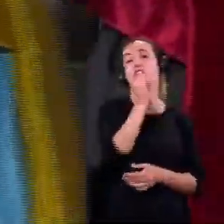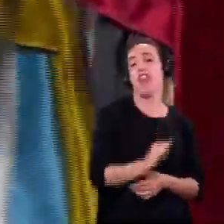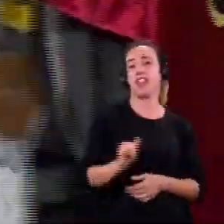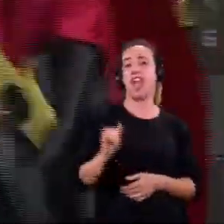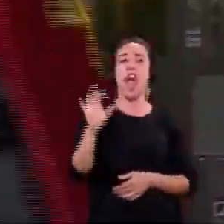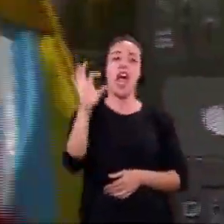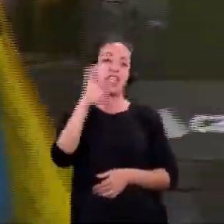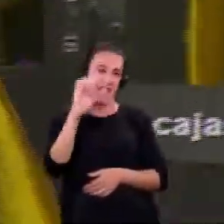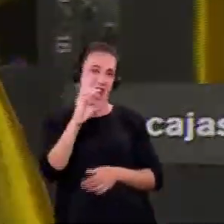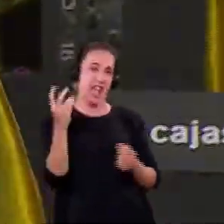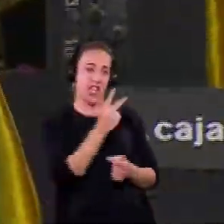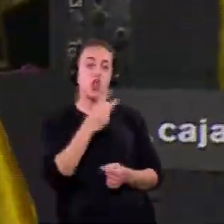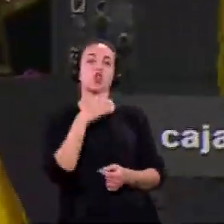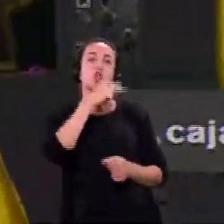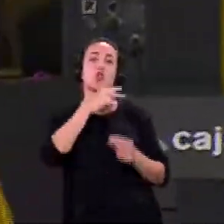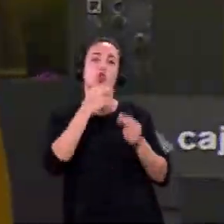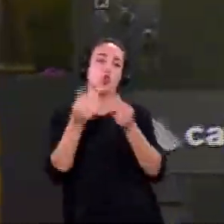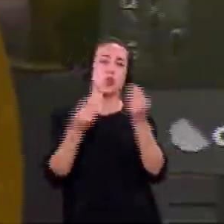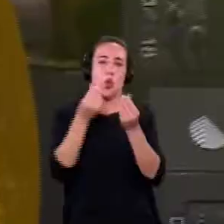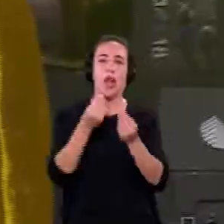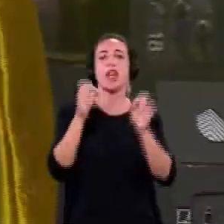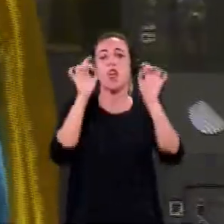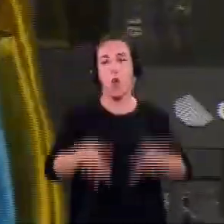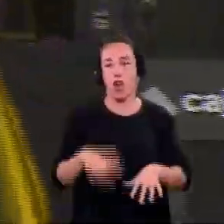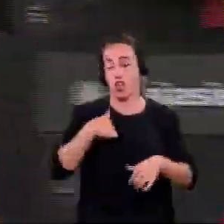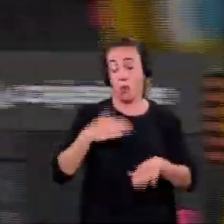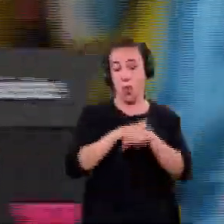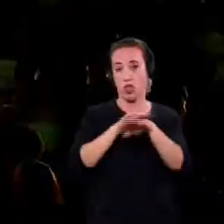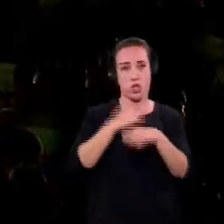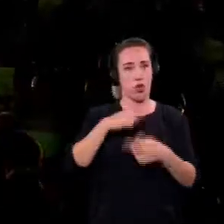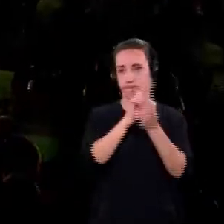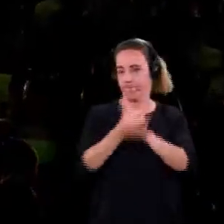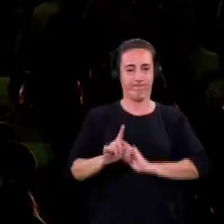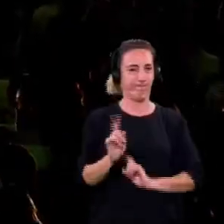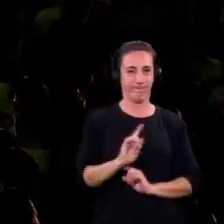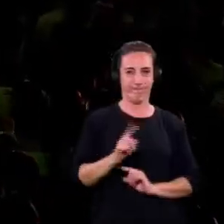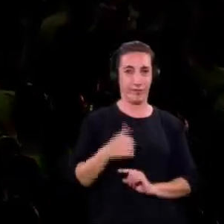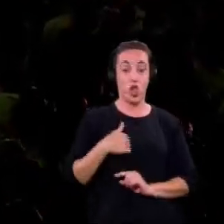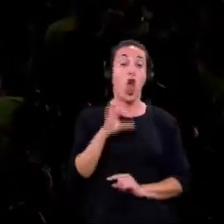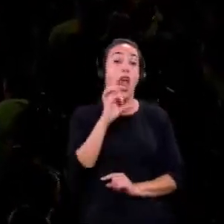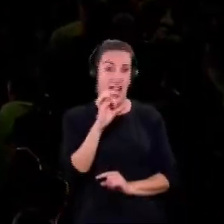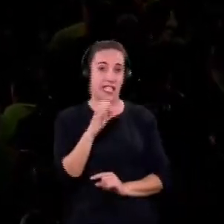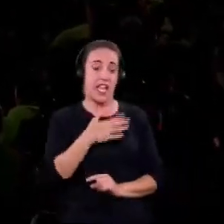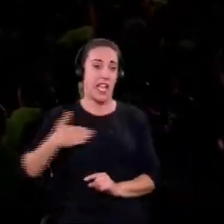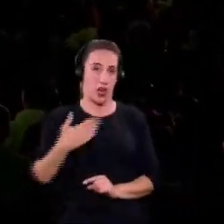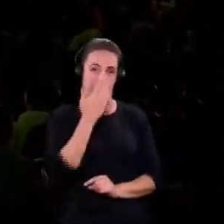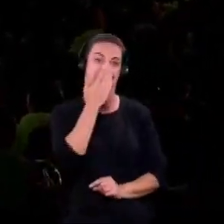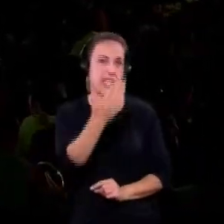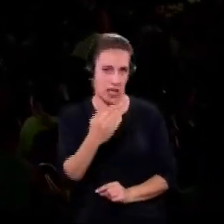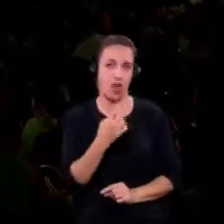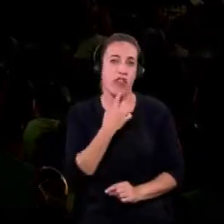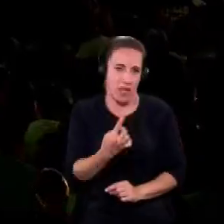suenan iguales, pero lo siento, yo no cambiaré mi estilo. Usando S yo quisiera ser sincero